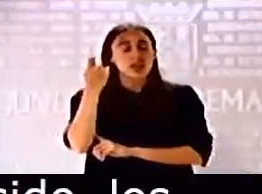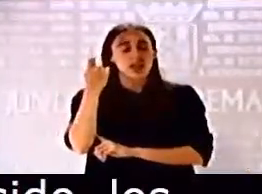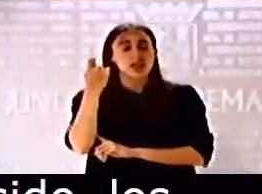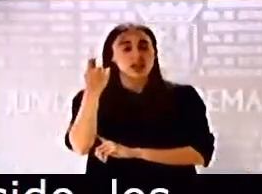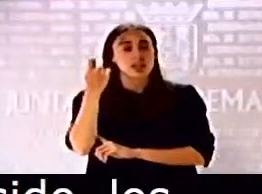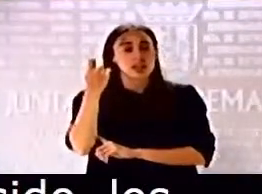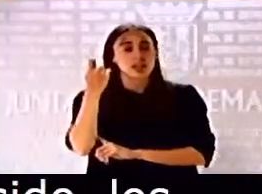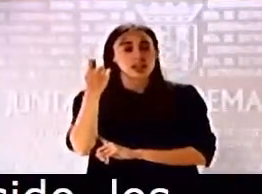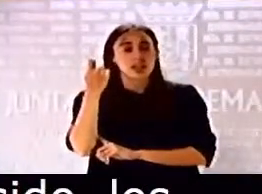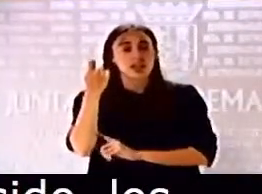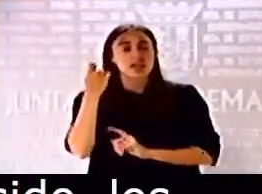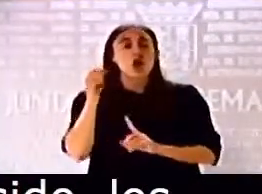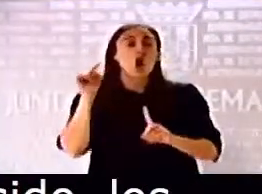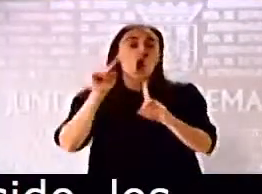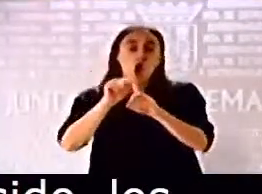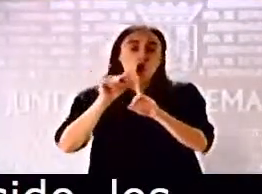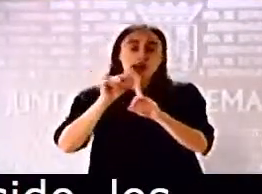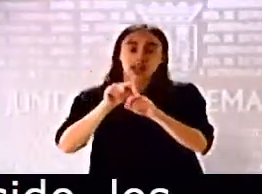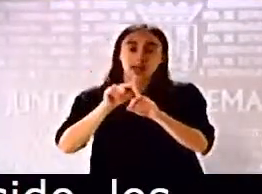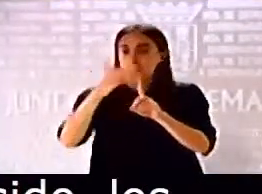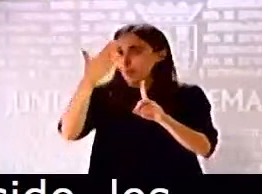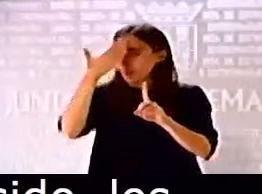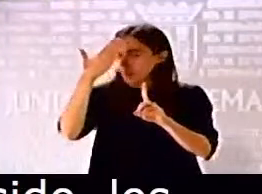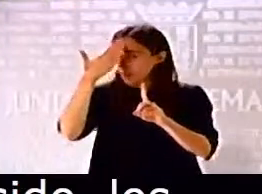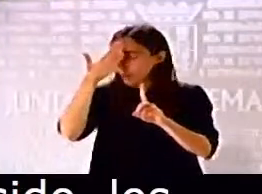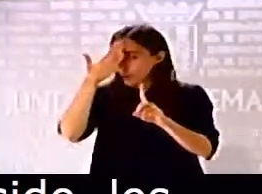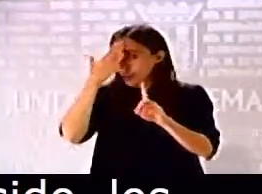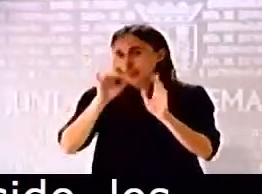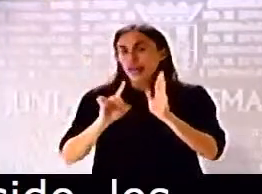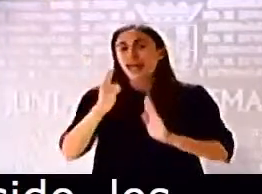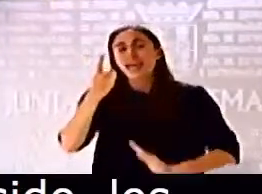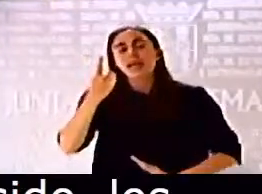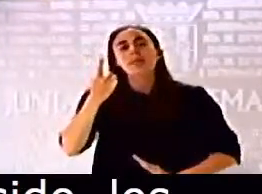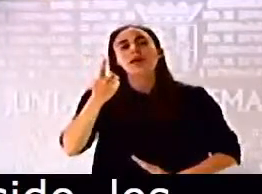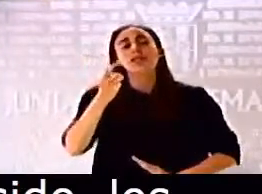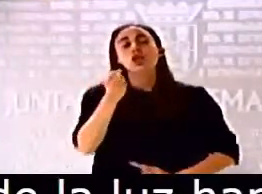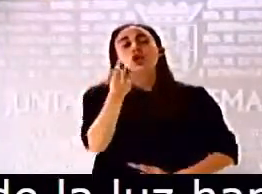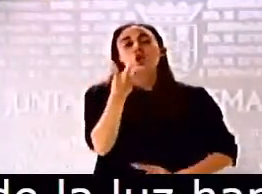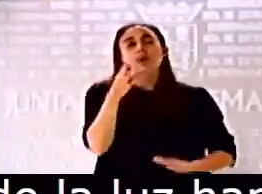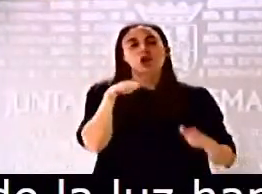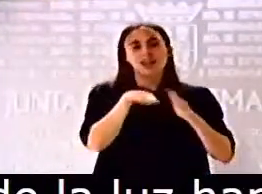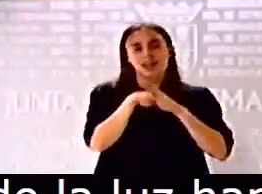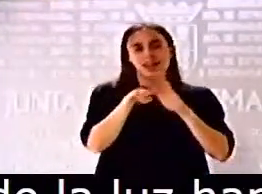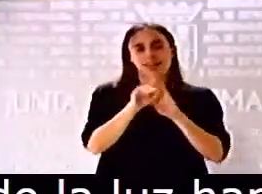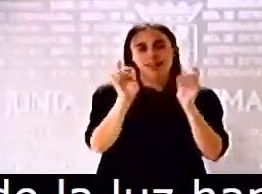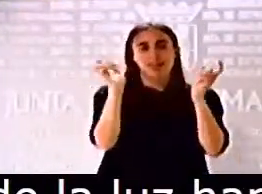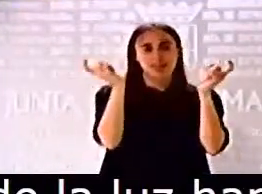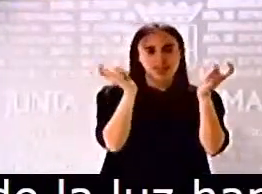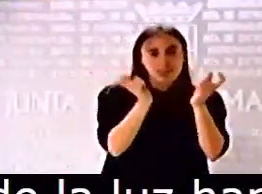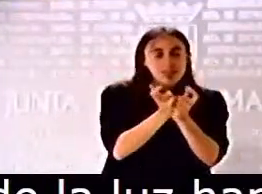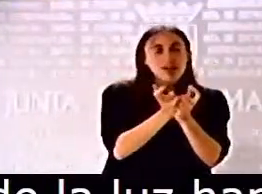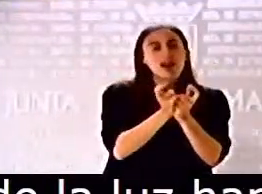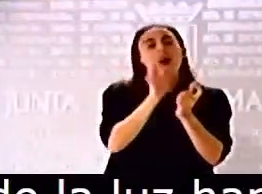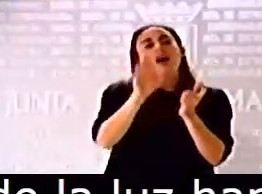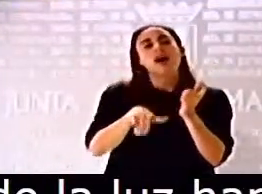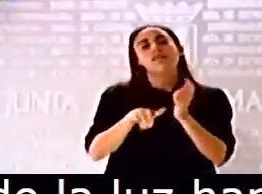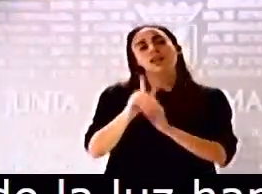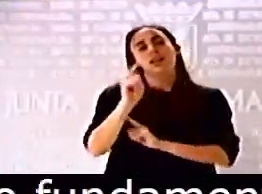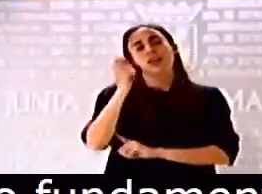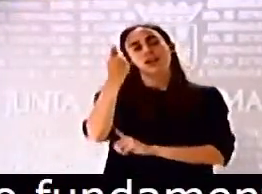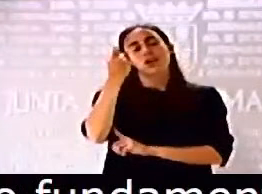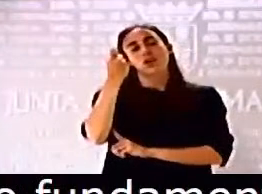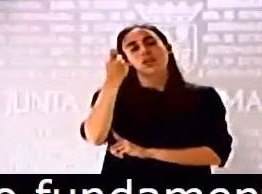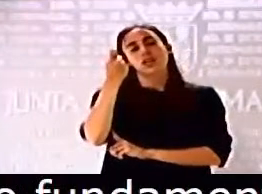de ponerse como objetivo fundamental ese descenso de la incidencia y han logrado, sin duda